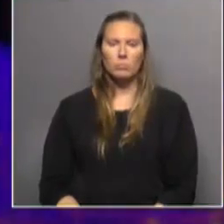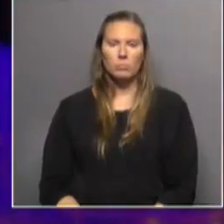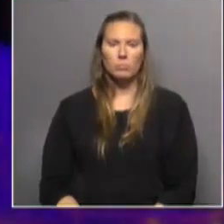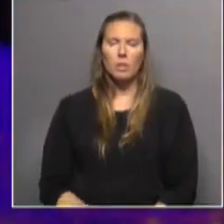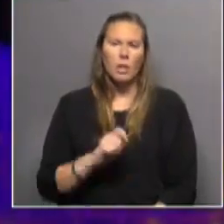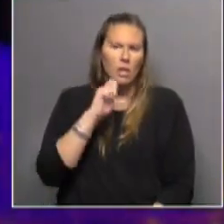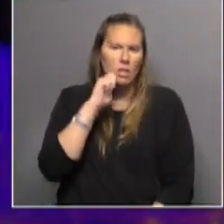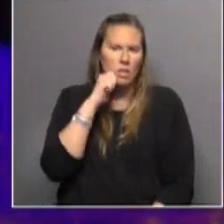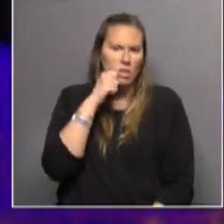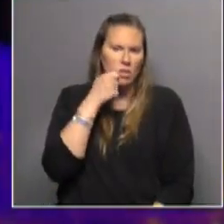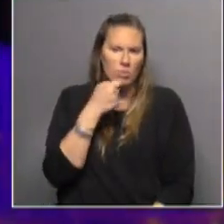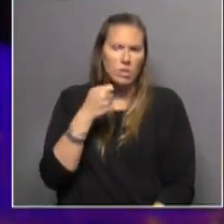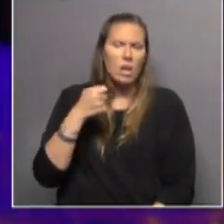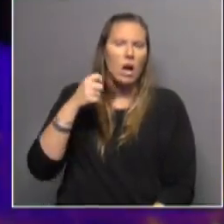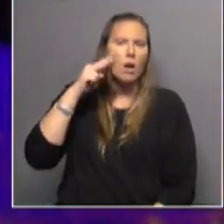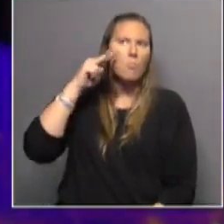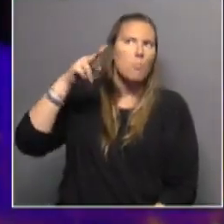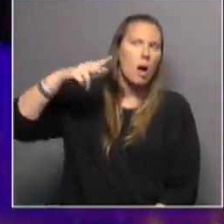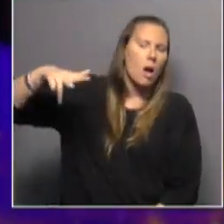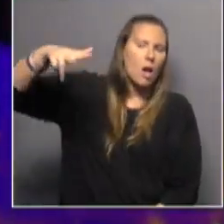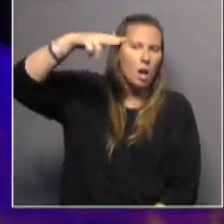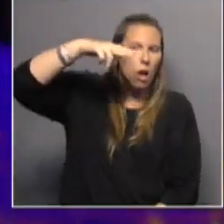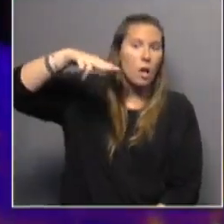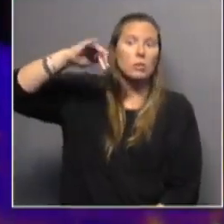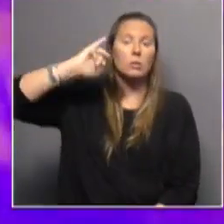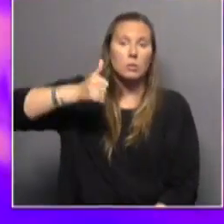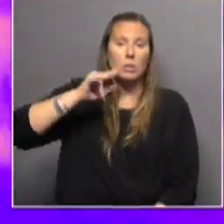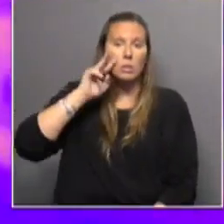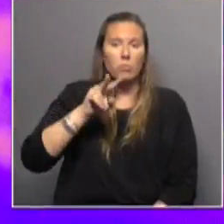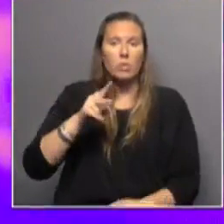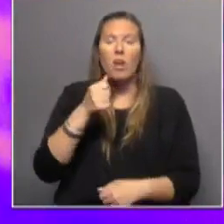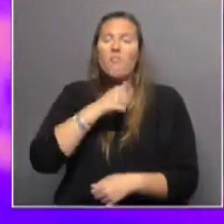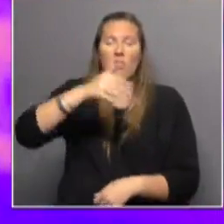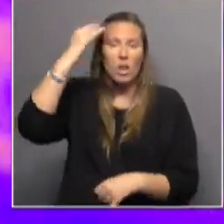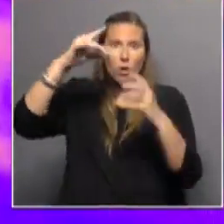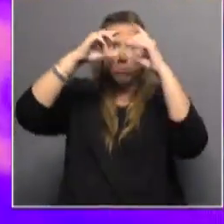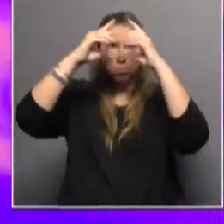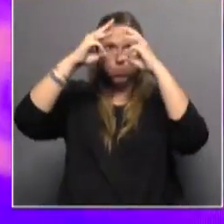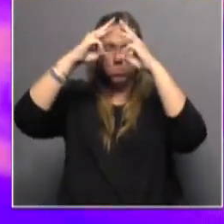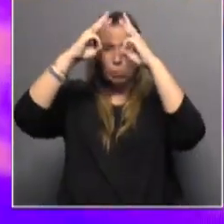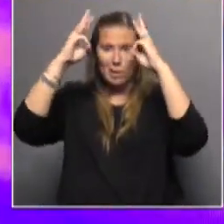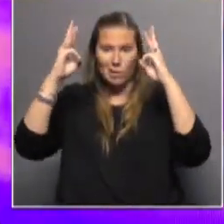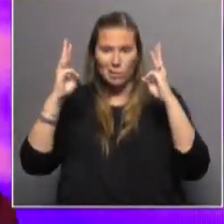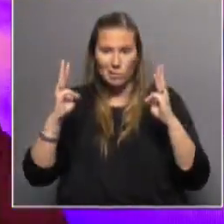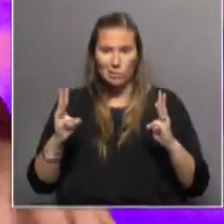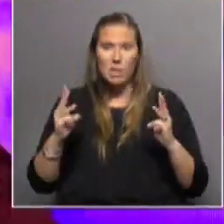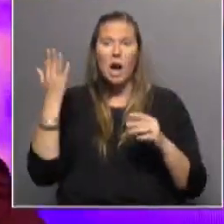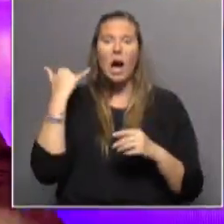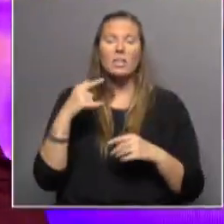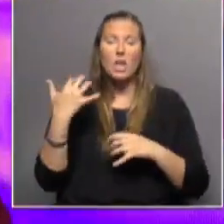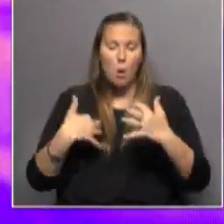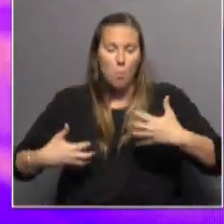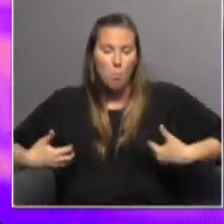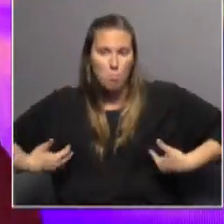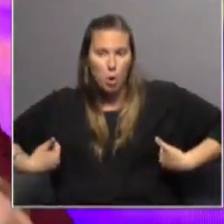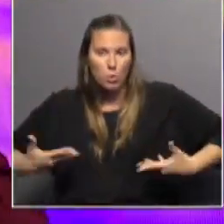Qué divinas esas imágenes aéreas del parque de Sí, sí, precioso. Y ahí se veía el viejo domo donde estaban los monos que, bueno, que ahora fueron trasladados